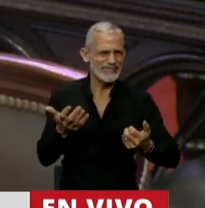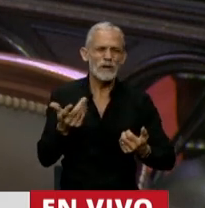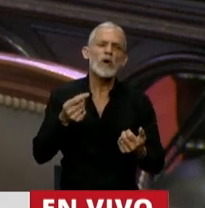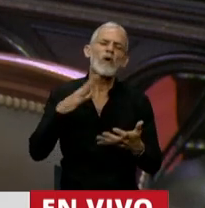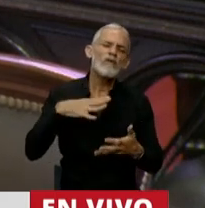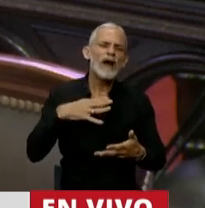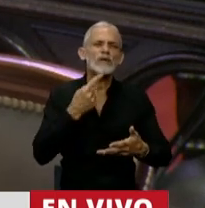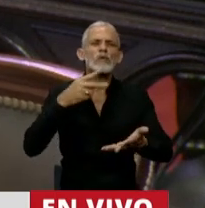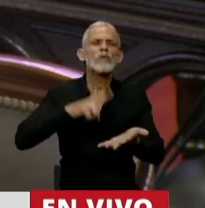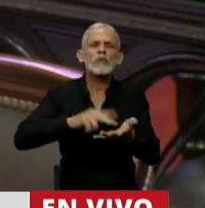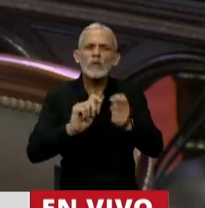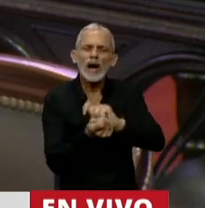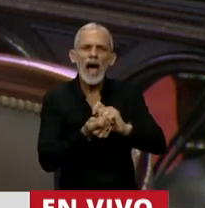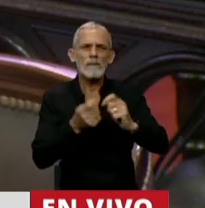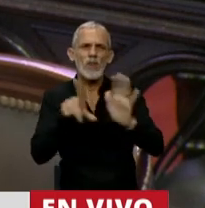reforma tributaria